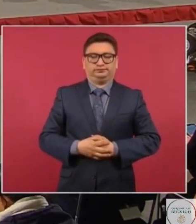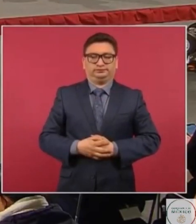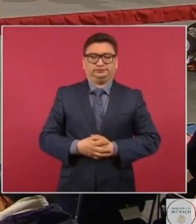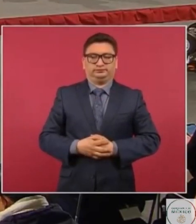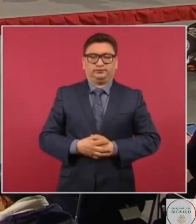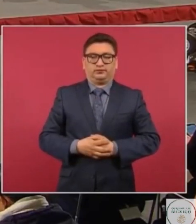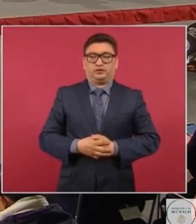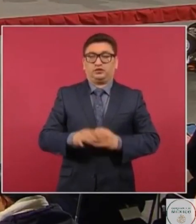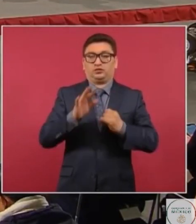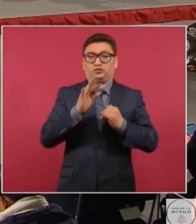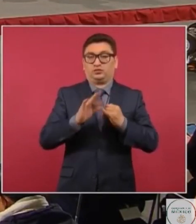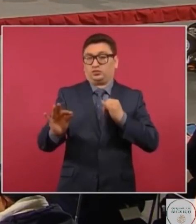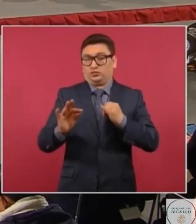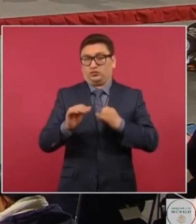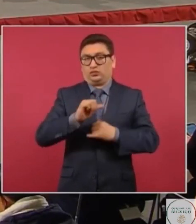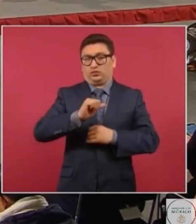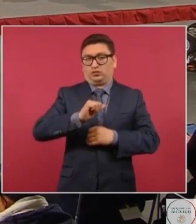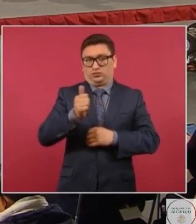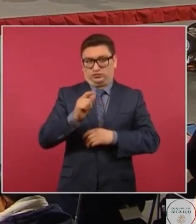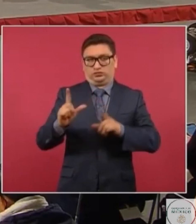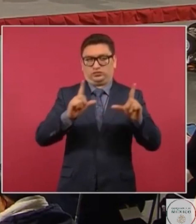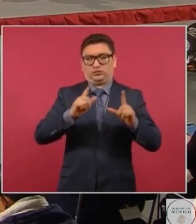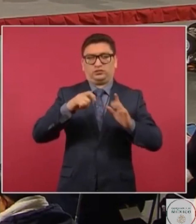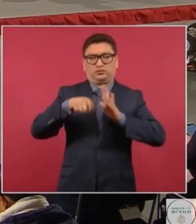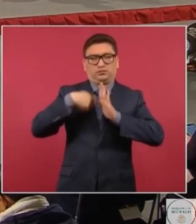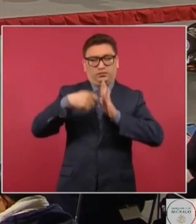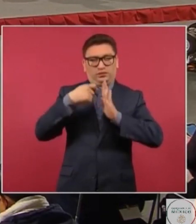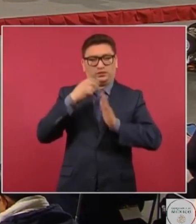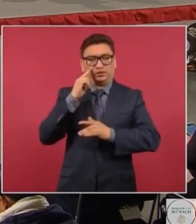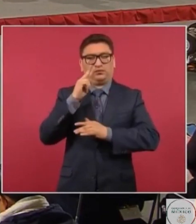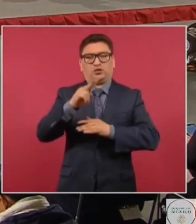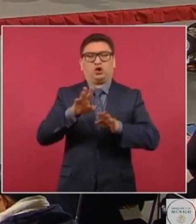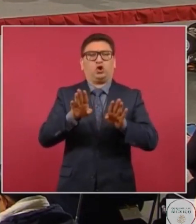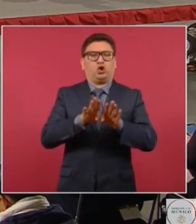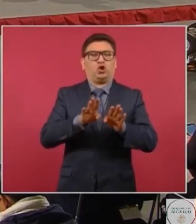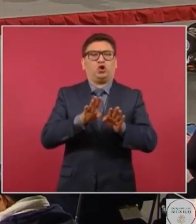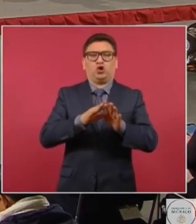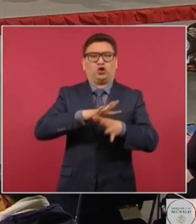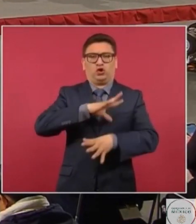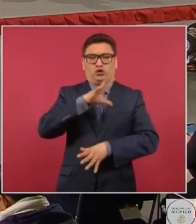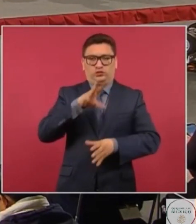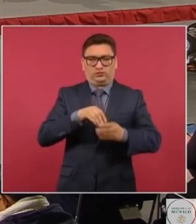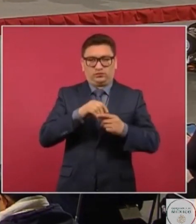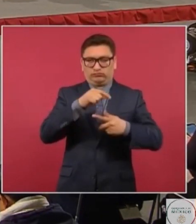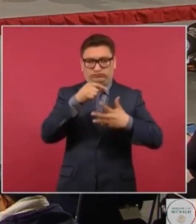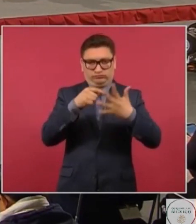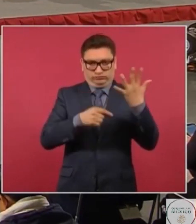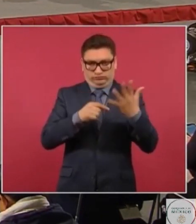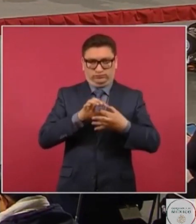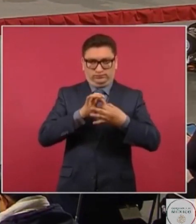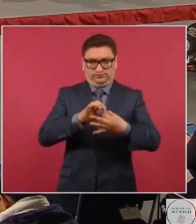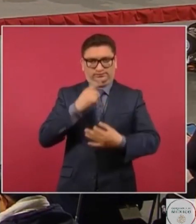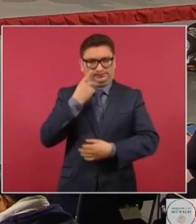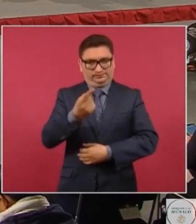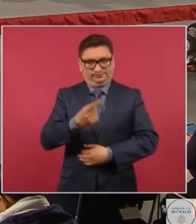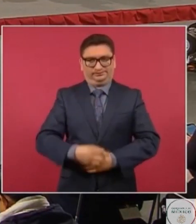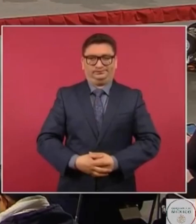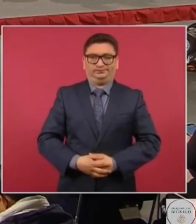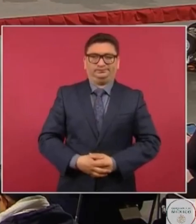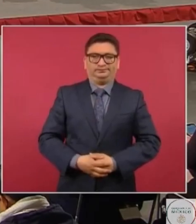Y por último tenemos otro video en donde se ve de manera integral todas estas vialidades que se han llevado a cabo.